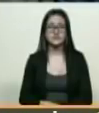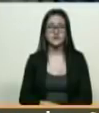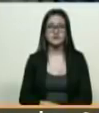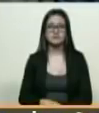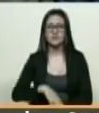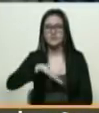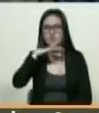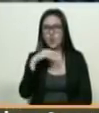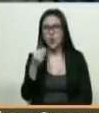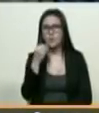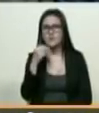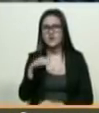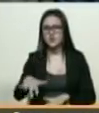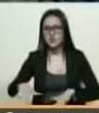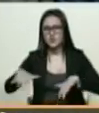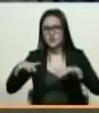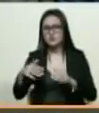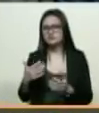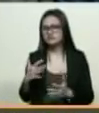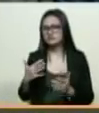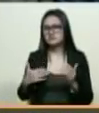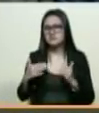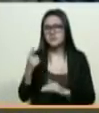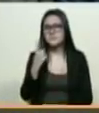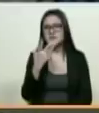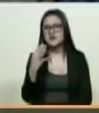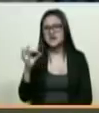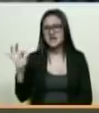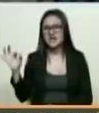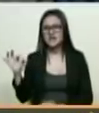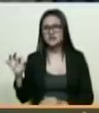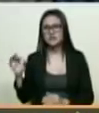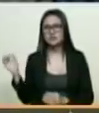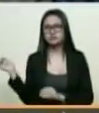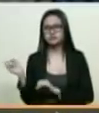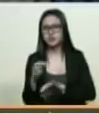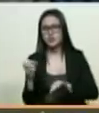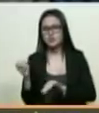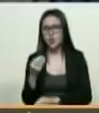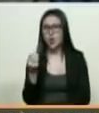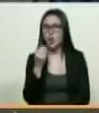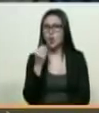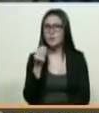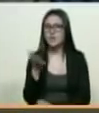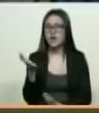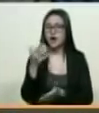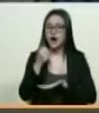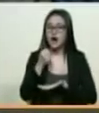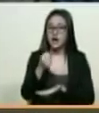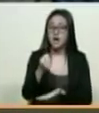contenedores, son alrededor de más de 1.500 contenedores de combos CLAP,